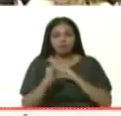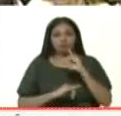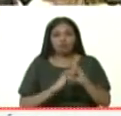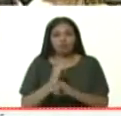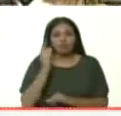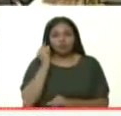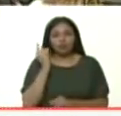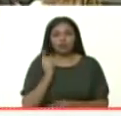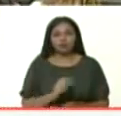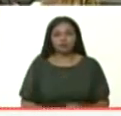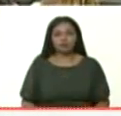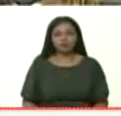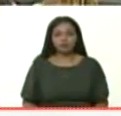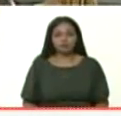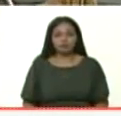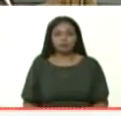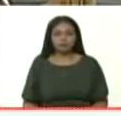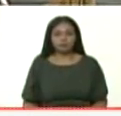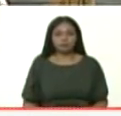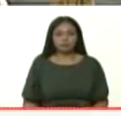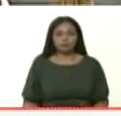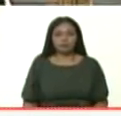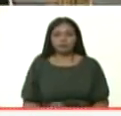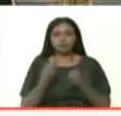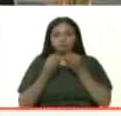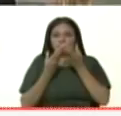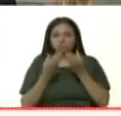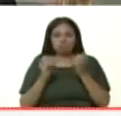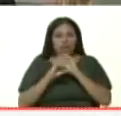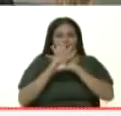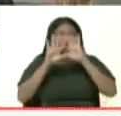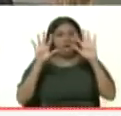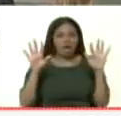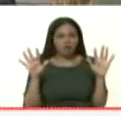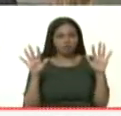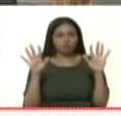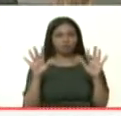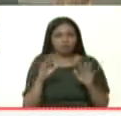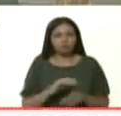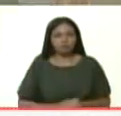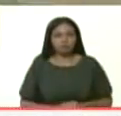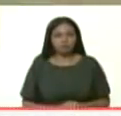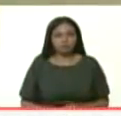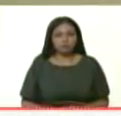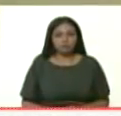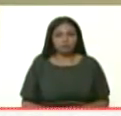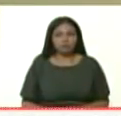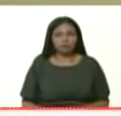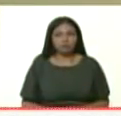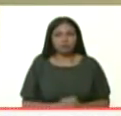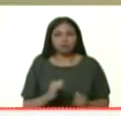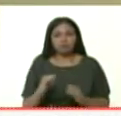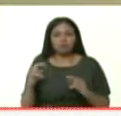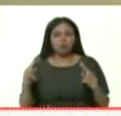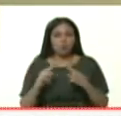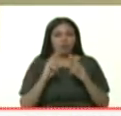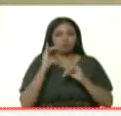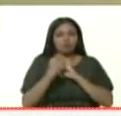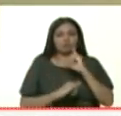Mujeres. Y han expresado con mucha claridad lo que es este encuentro